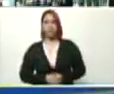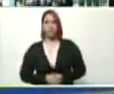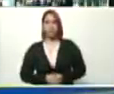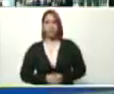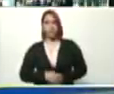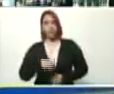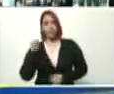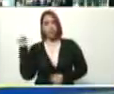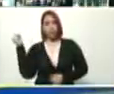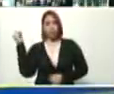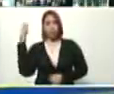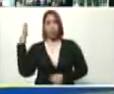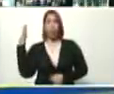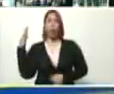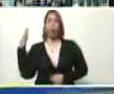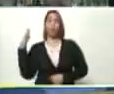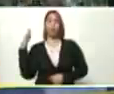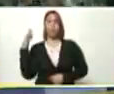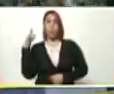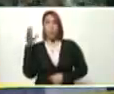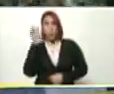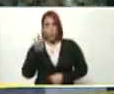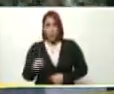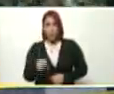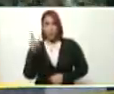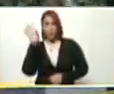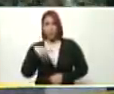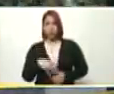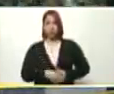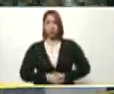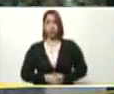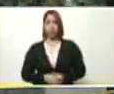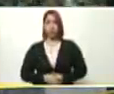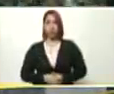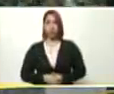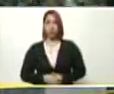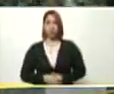¡El sol de Venezuela nace en el Esequibo! ¡Nace en el Esequibo!